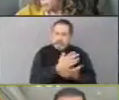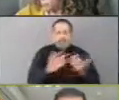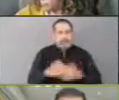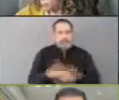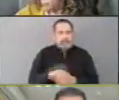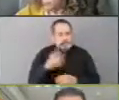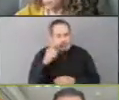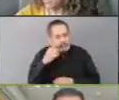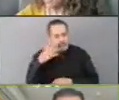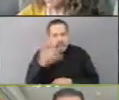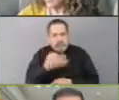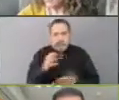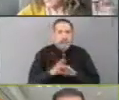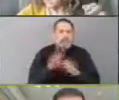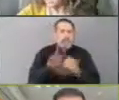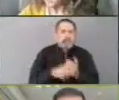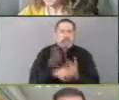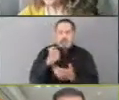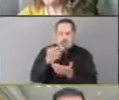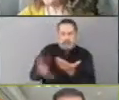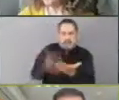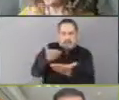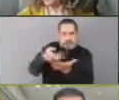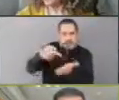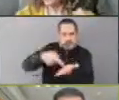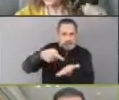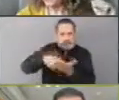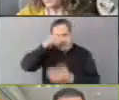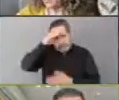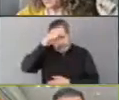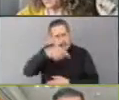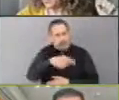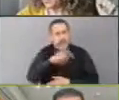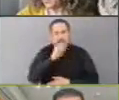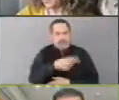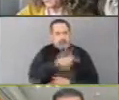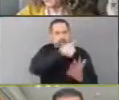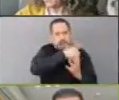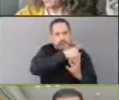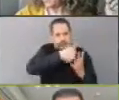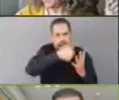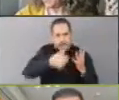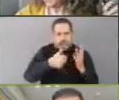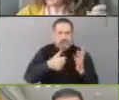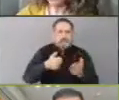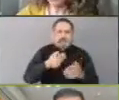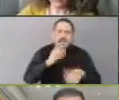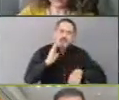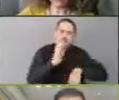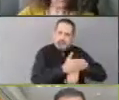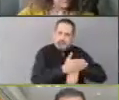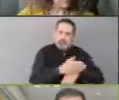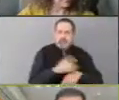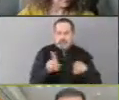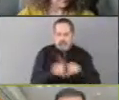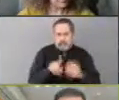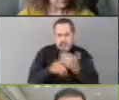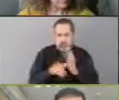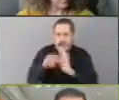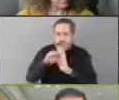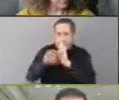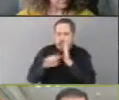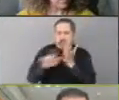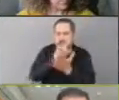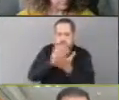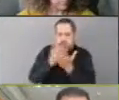contrario, por lo que en el proyecto se propone imponerles a cada una de ellas una sanción en los términos precisados